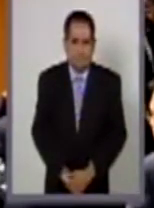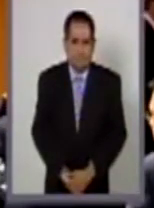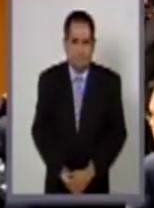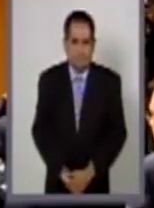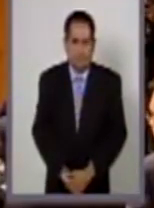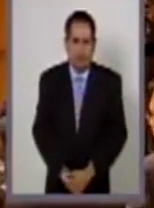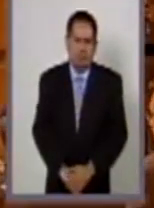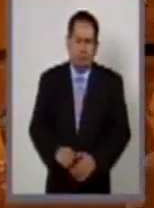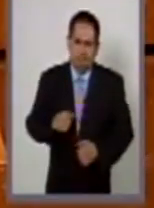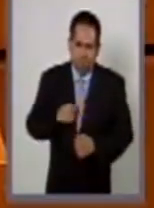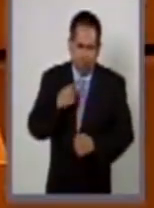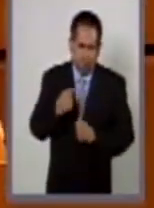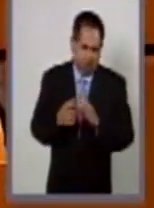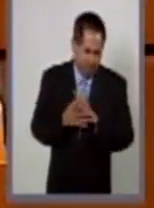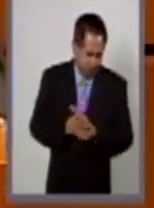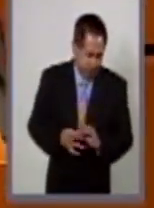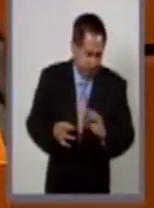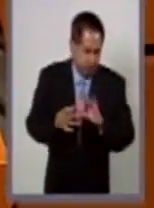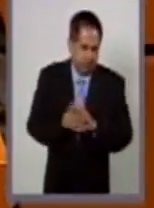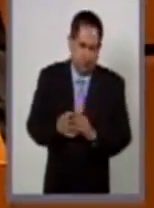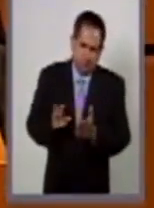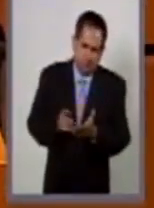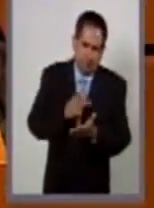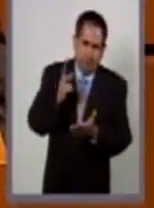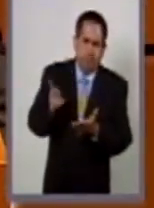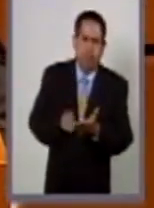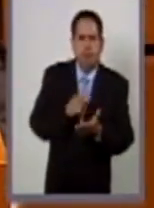Hemos explicado muchas veces